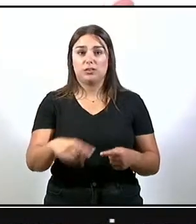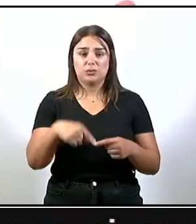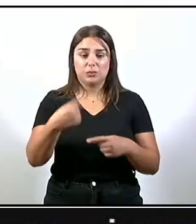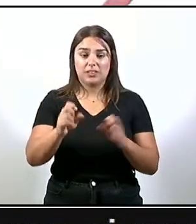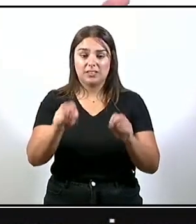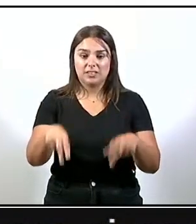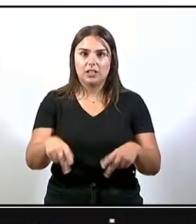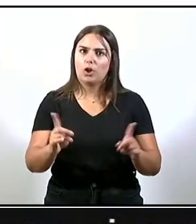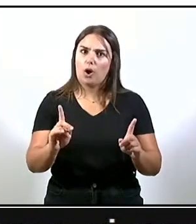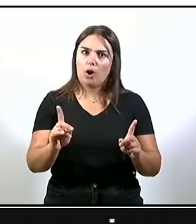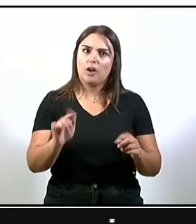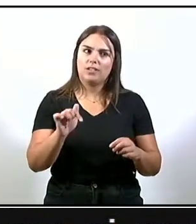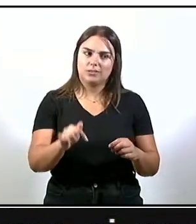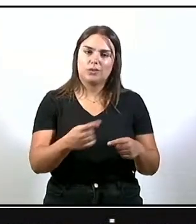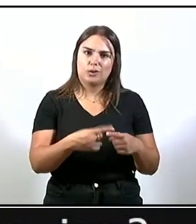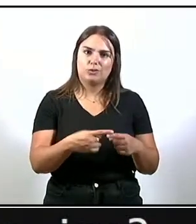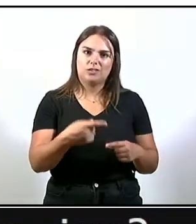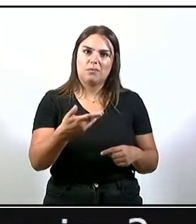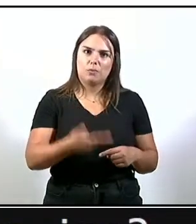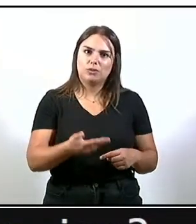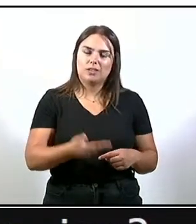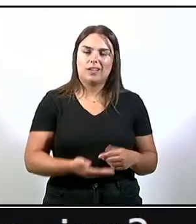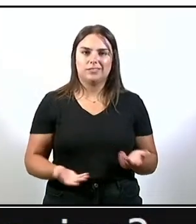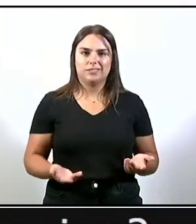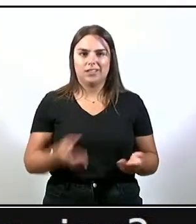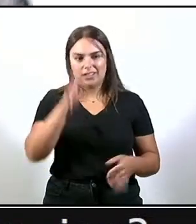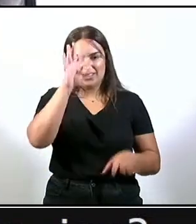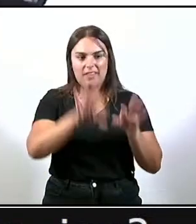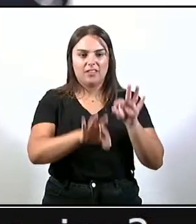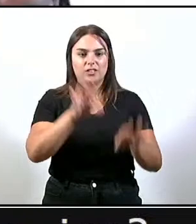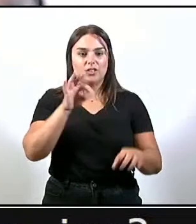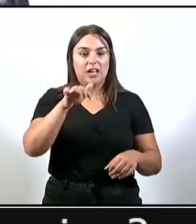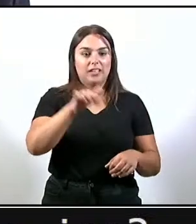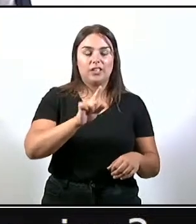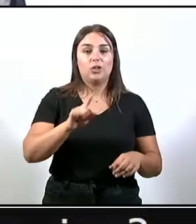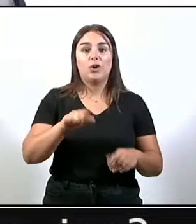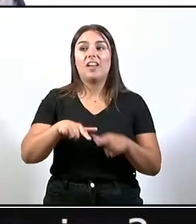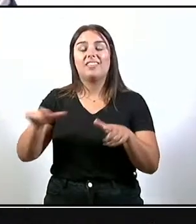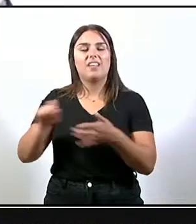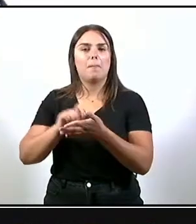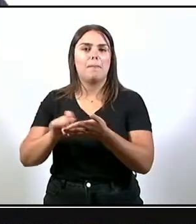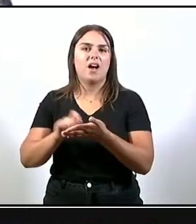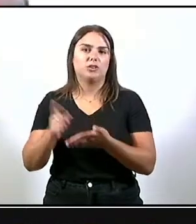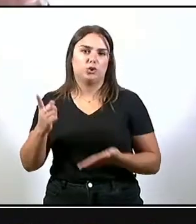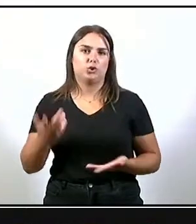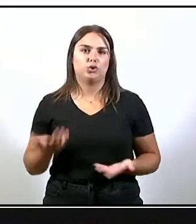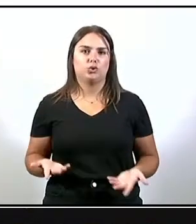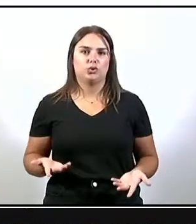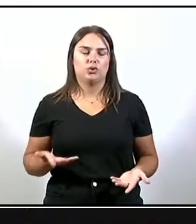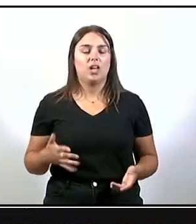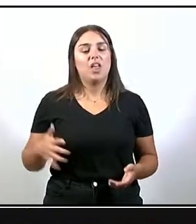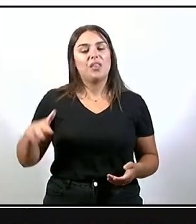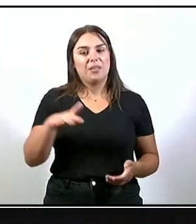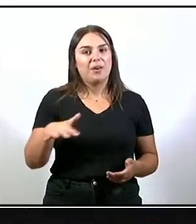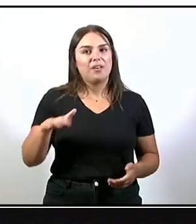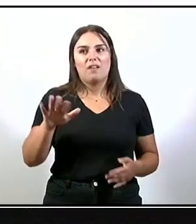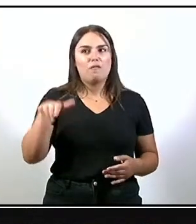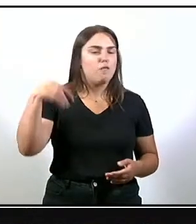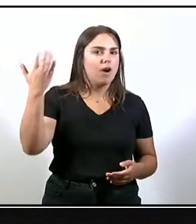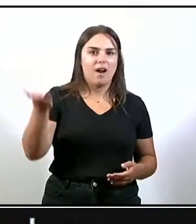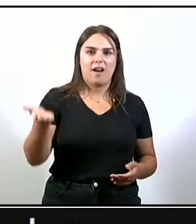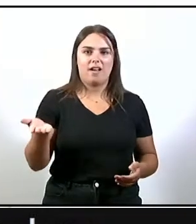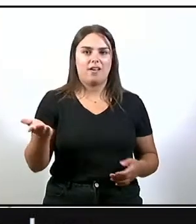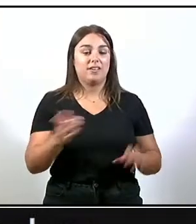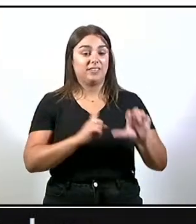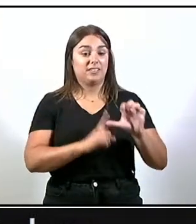que es un elemento negativo. Las decisiones no se toman aquí, las decisiones se toman en despachos, en lugares alejados de aquí, donde si